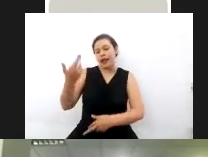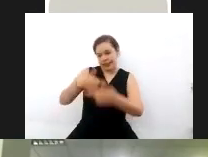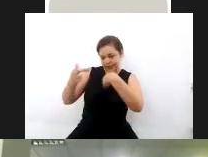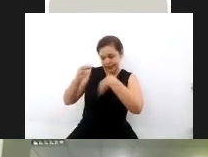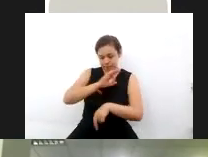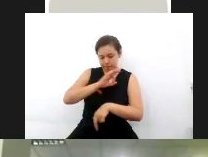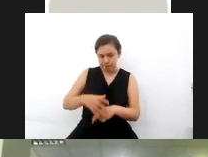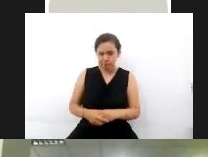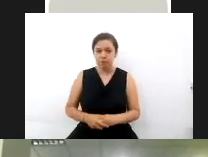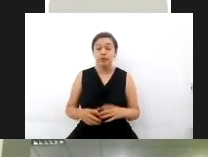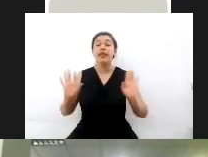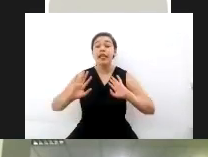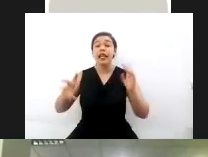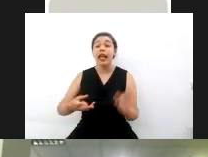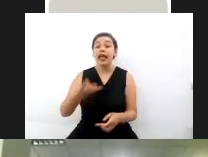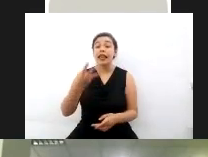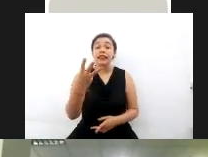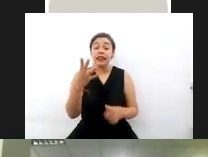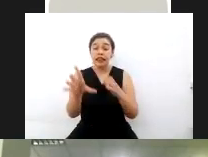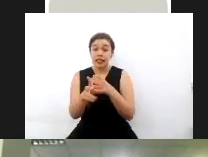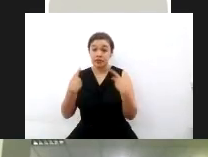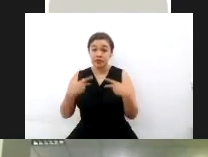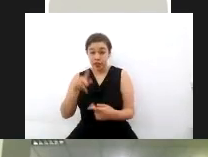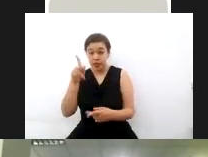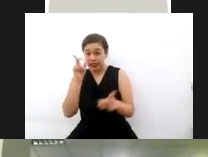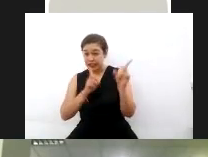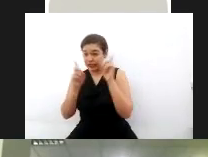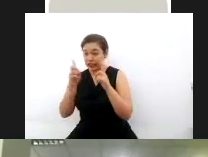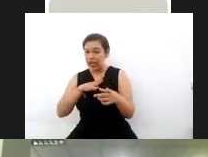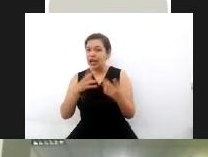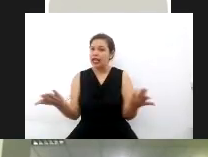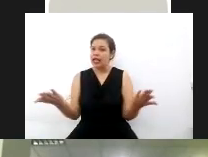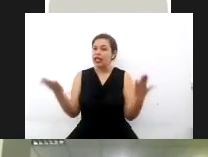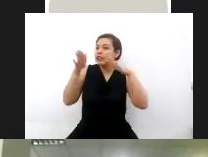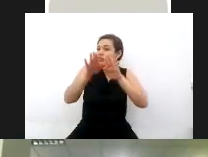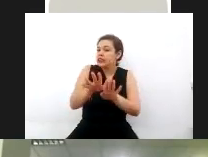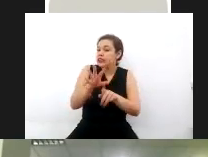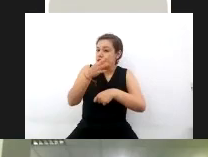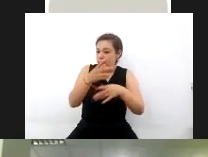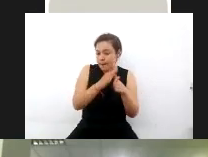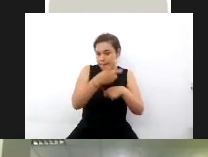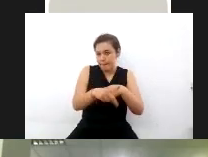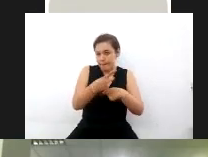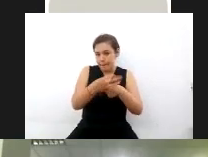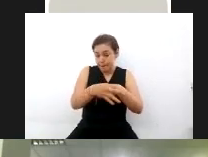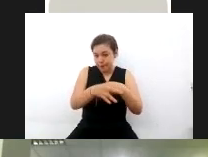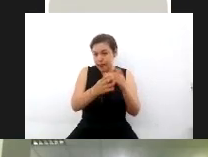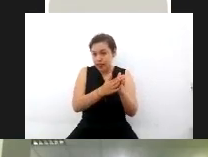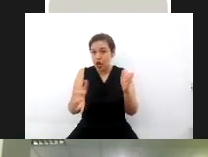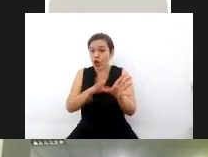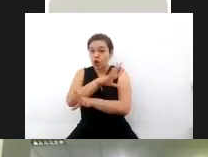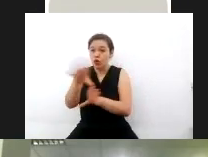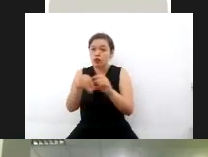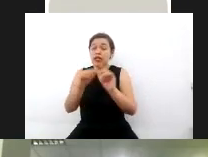Cuando ya existan más de 3 casos sospechosos, hay que hacer un cierre parcial o total del plantel, pero ya con un